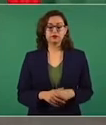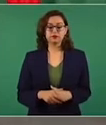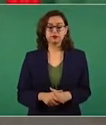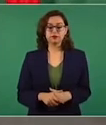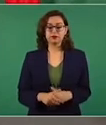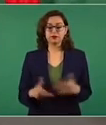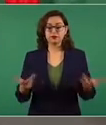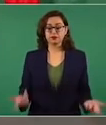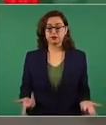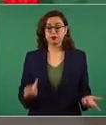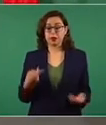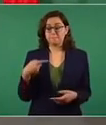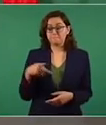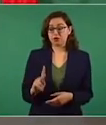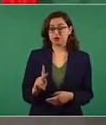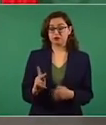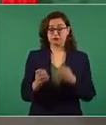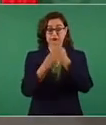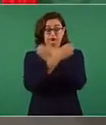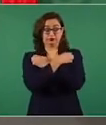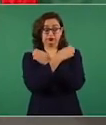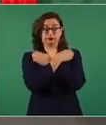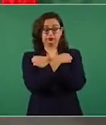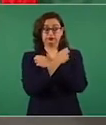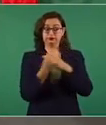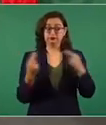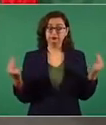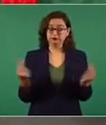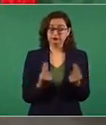estamos a favor de la educación y si